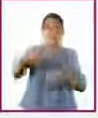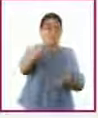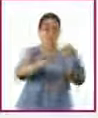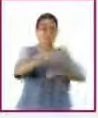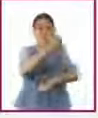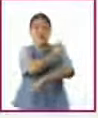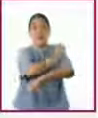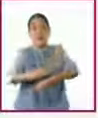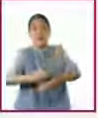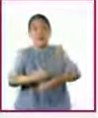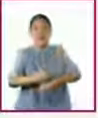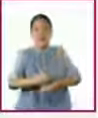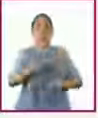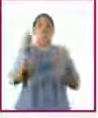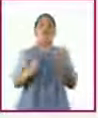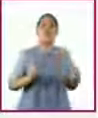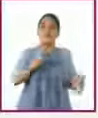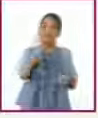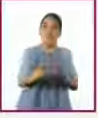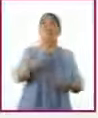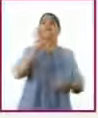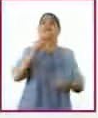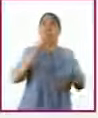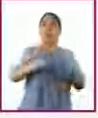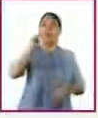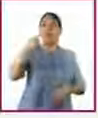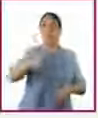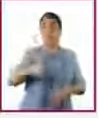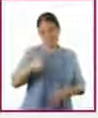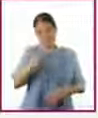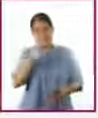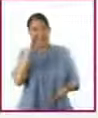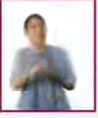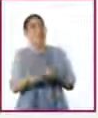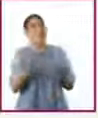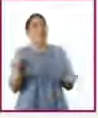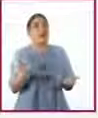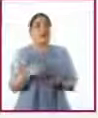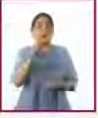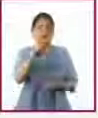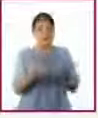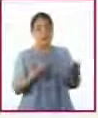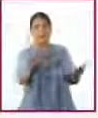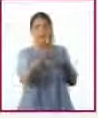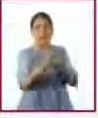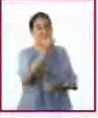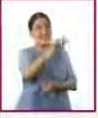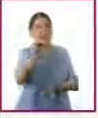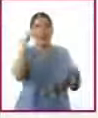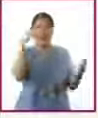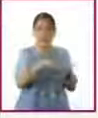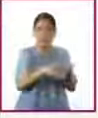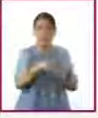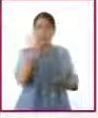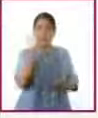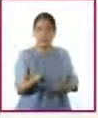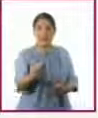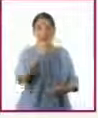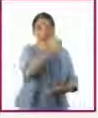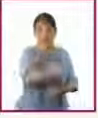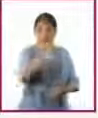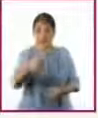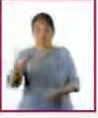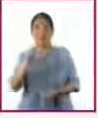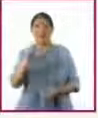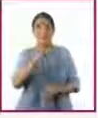a querer que pague el que parece más rico, que es mi marido. Pídale 100,000 pesos a cada uno y